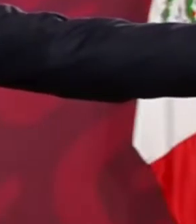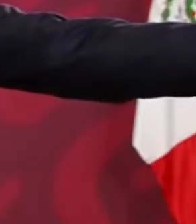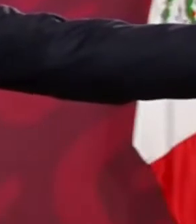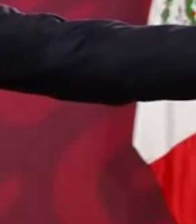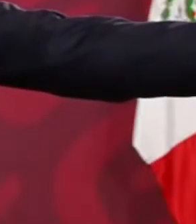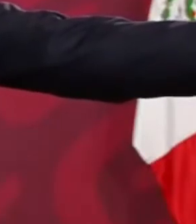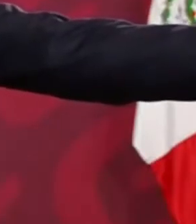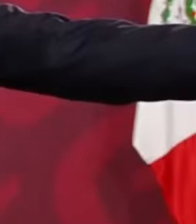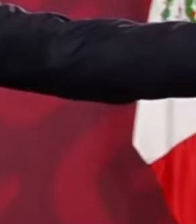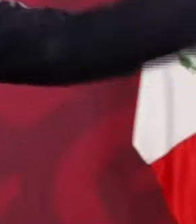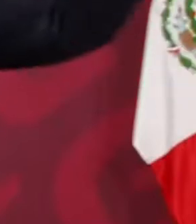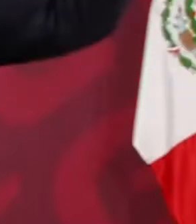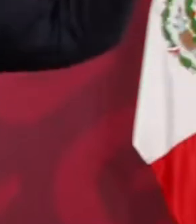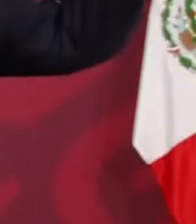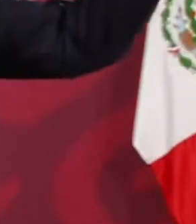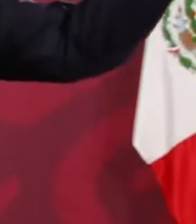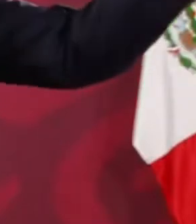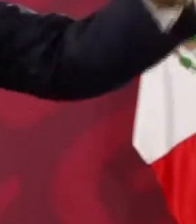lleva